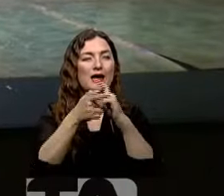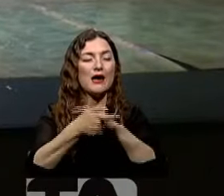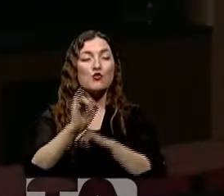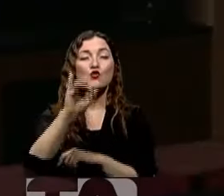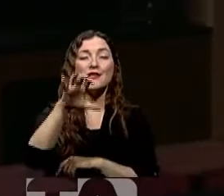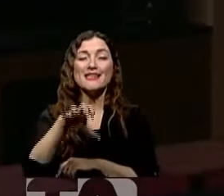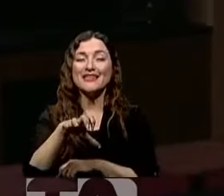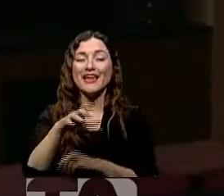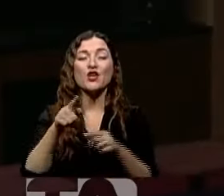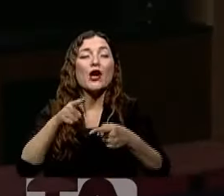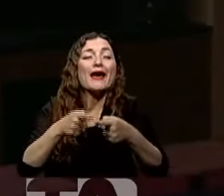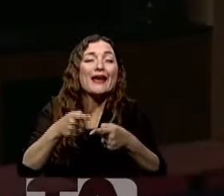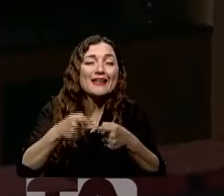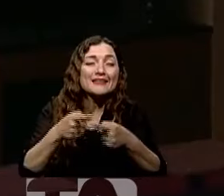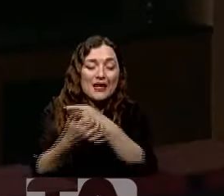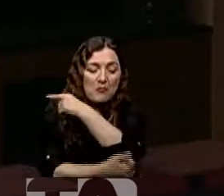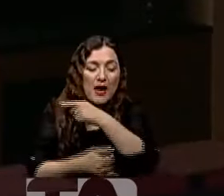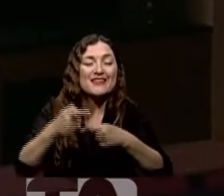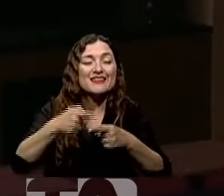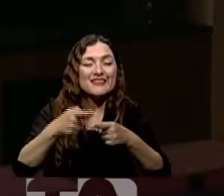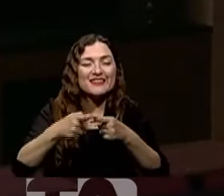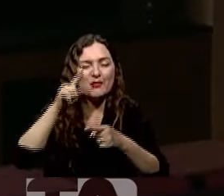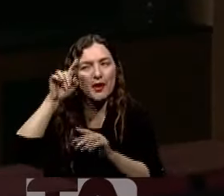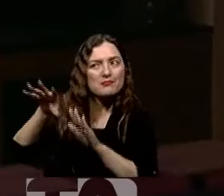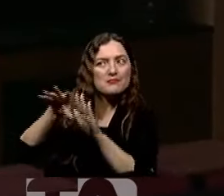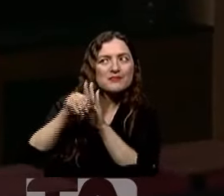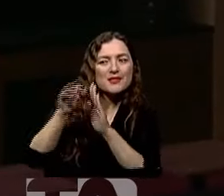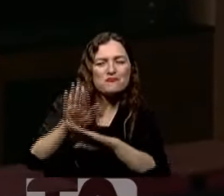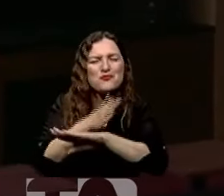isla griega para relatar la historia del musical Mamá Mía.